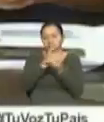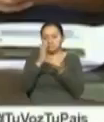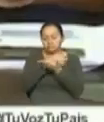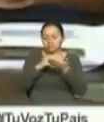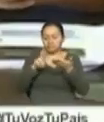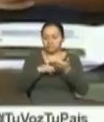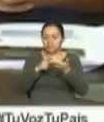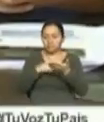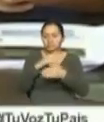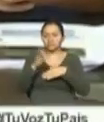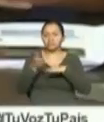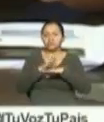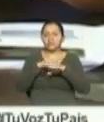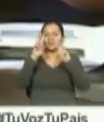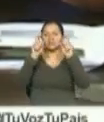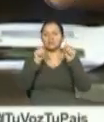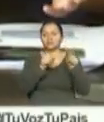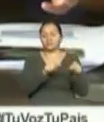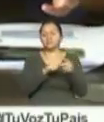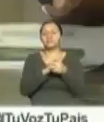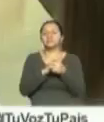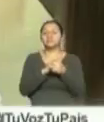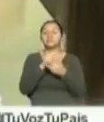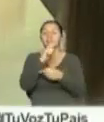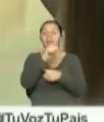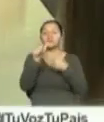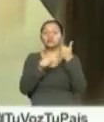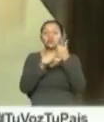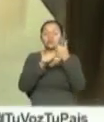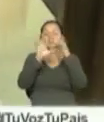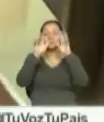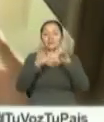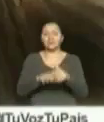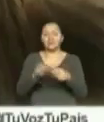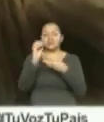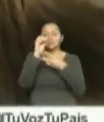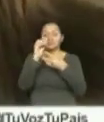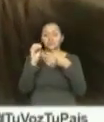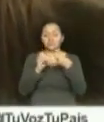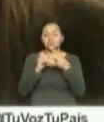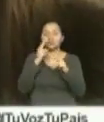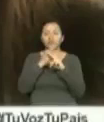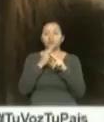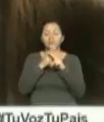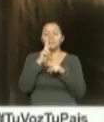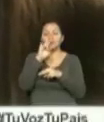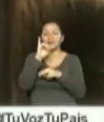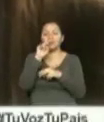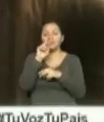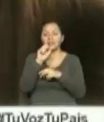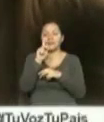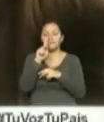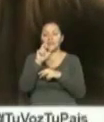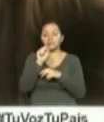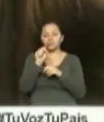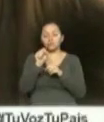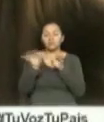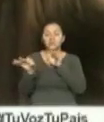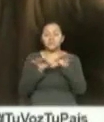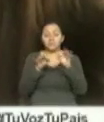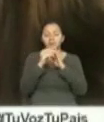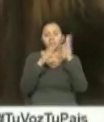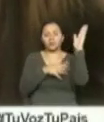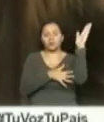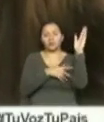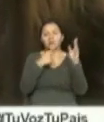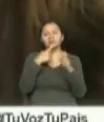Rina Pasos, subsecretaria de Educación Superior, explica el proyecto. Para que ellos realicen investigaciones